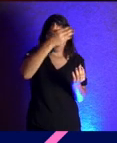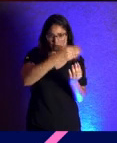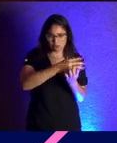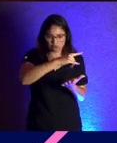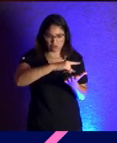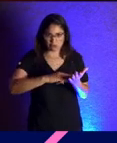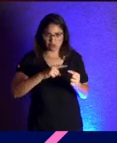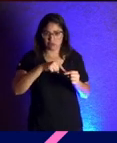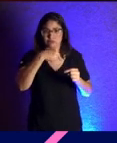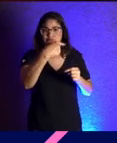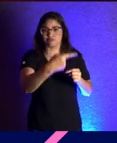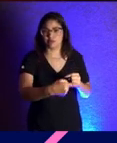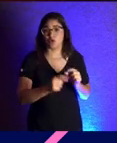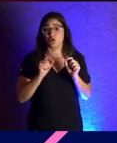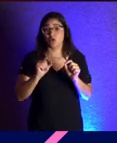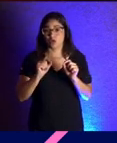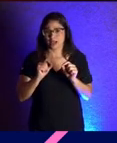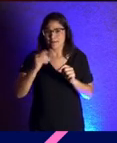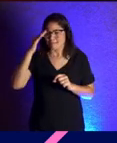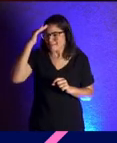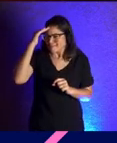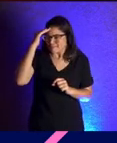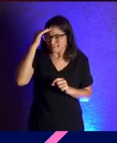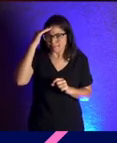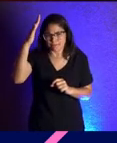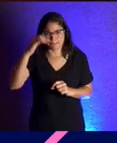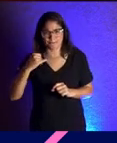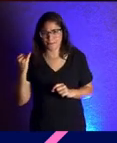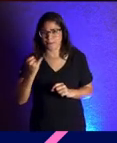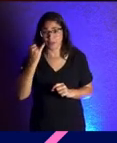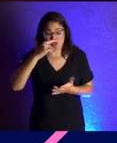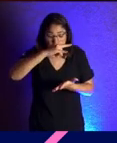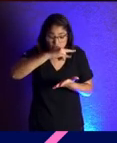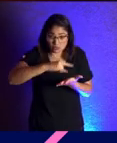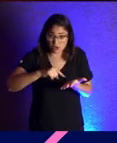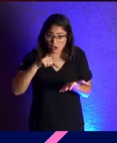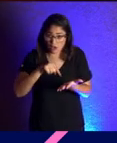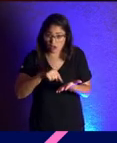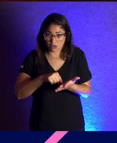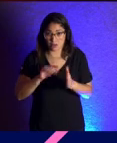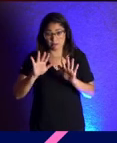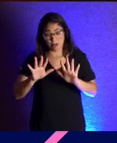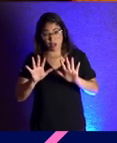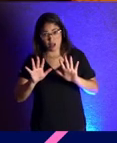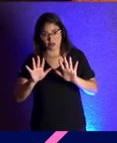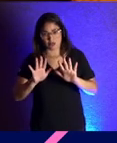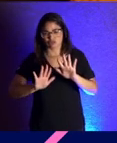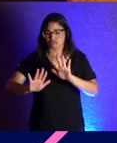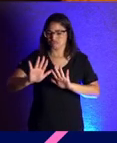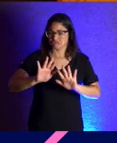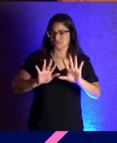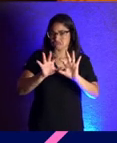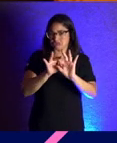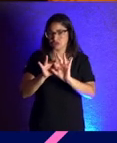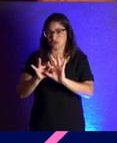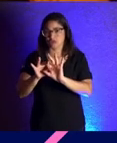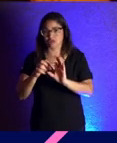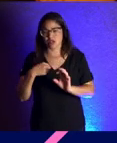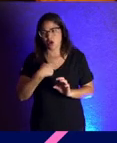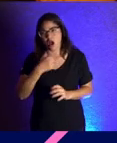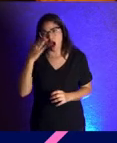más importante es documentar, pero también que tenga un poco de contexto, ¿no? Pero sí creemos que se pueden reproducir y es algo que estamos